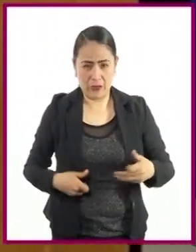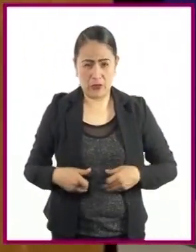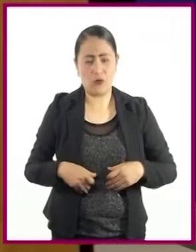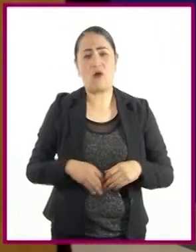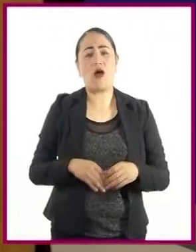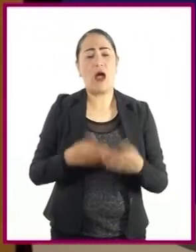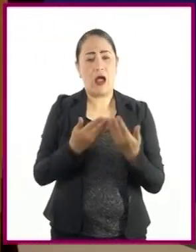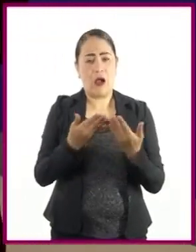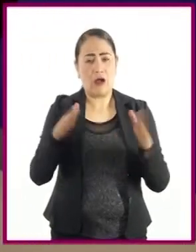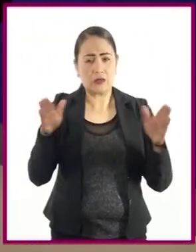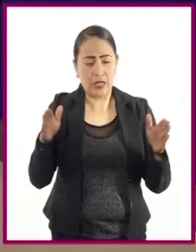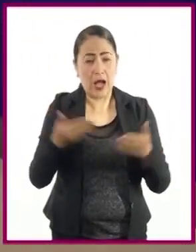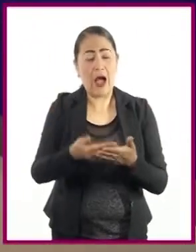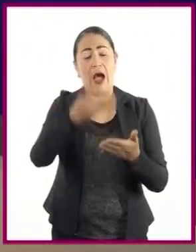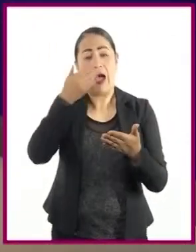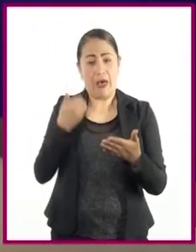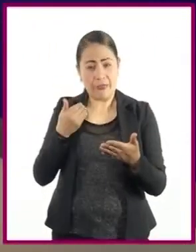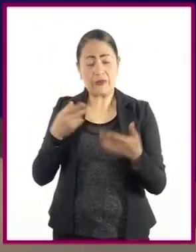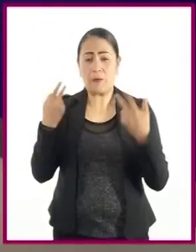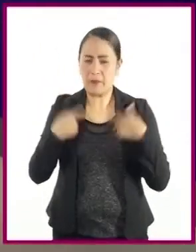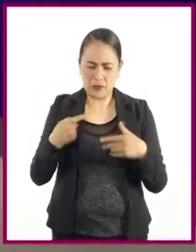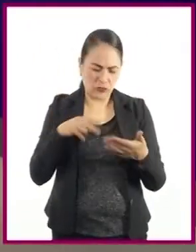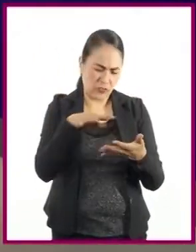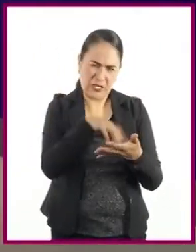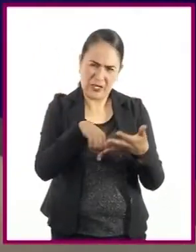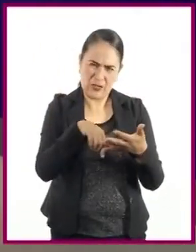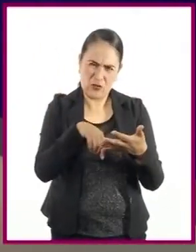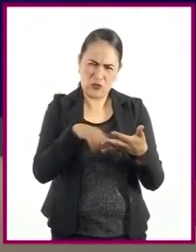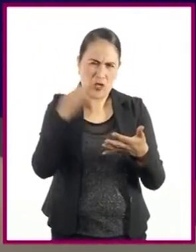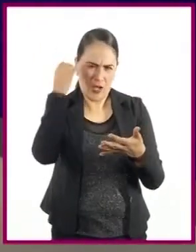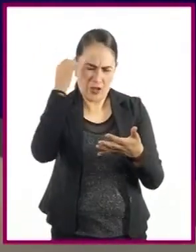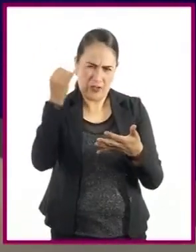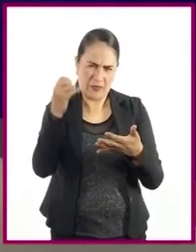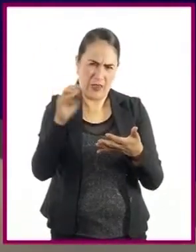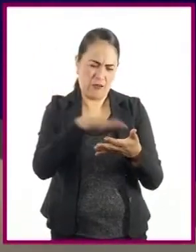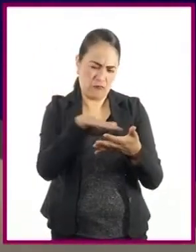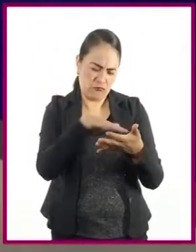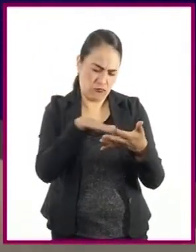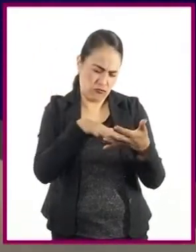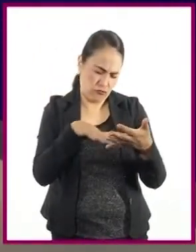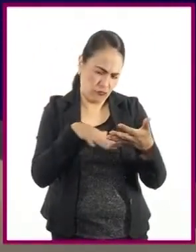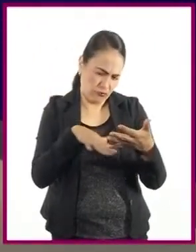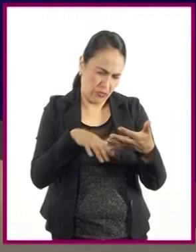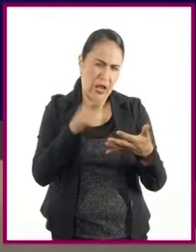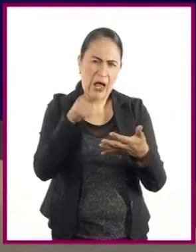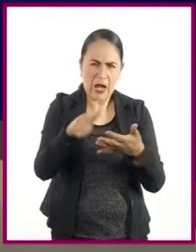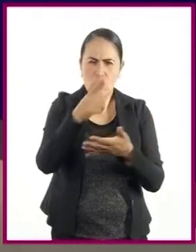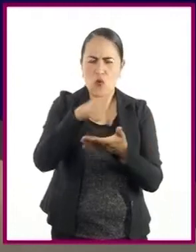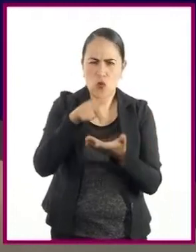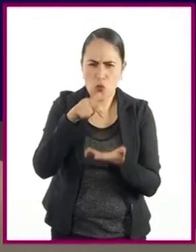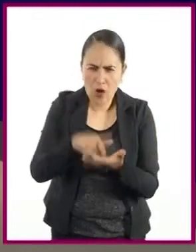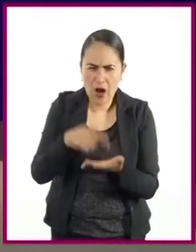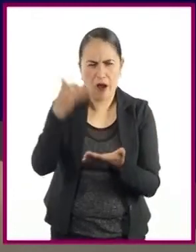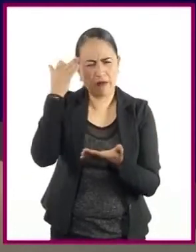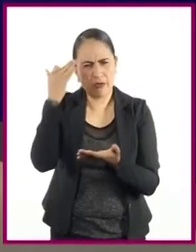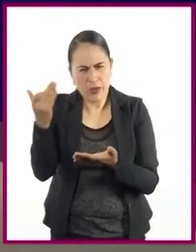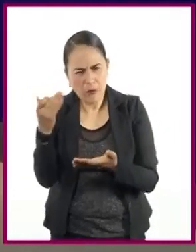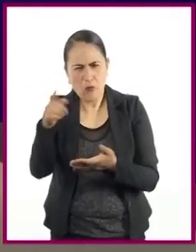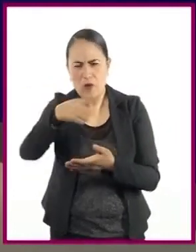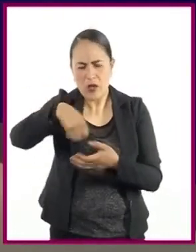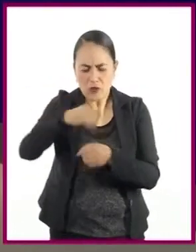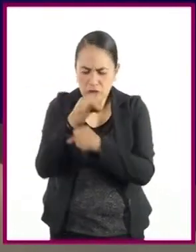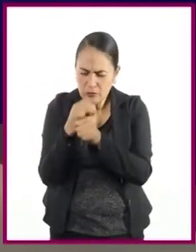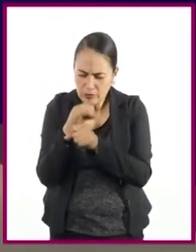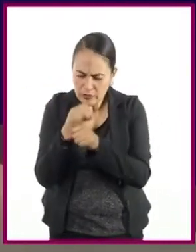leen y estudian la obra, que representarán para encontrar información sobre el espacio y el tiempo.